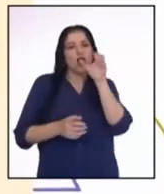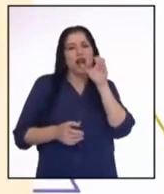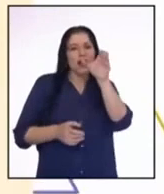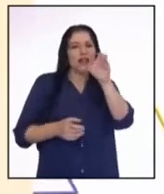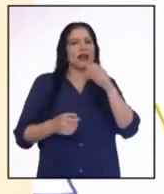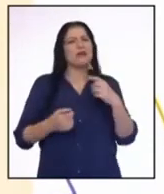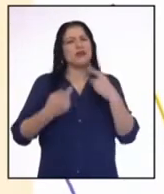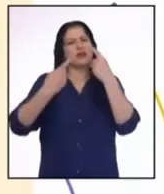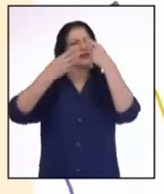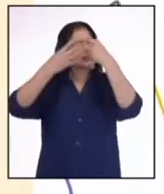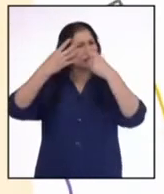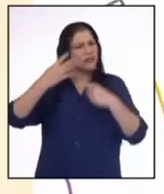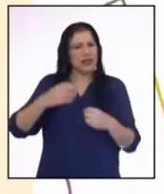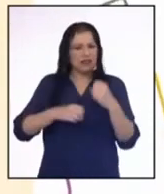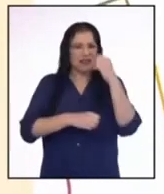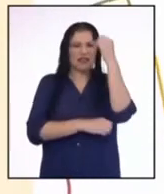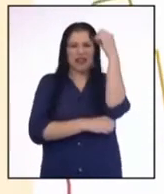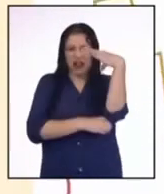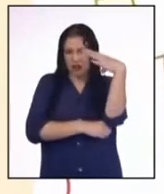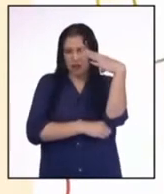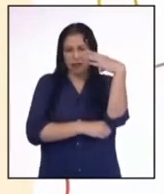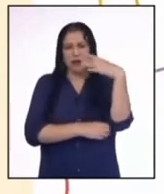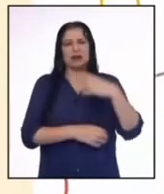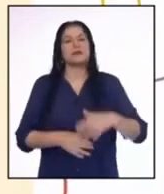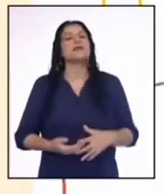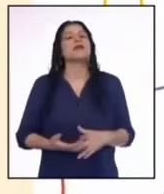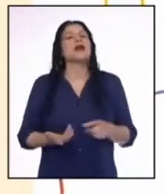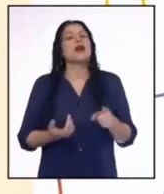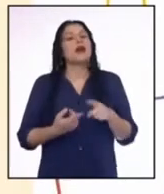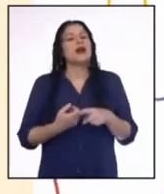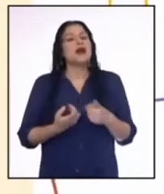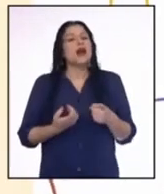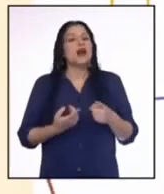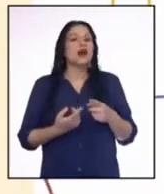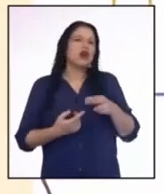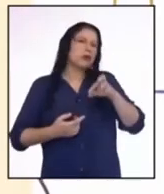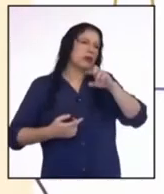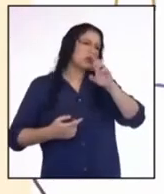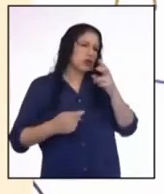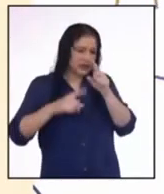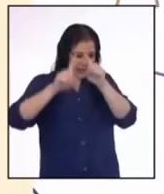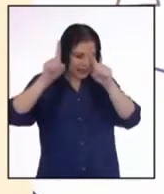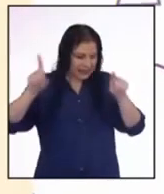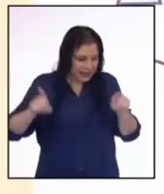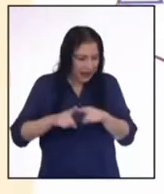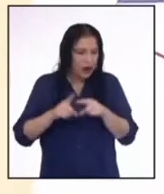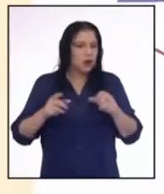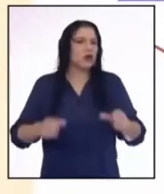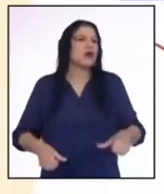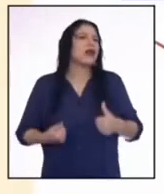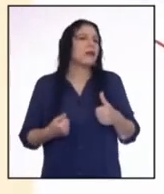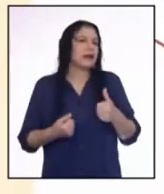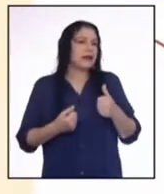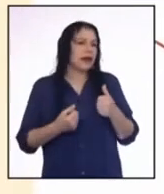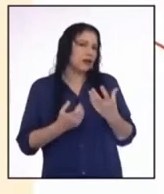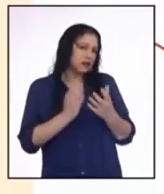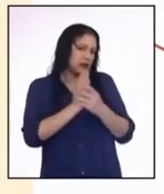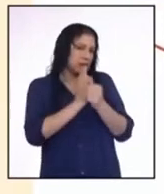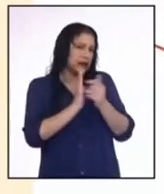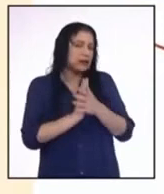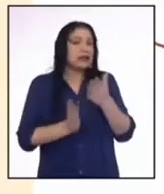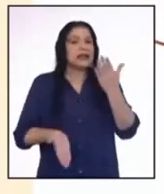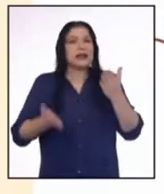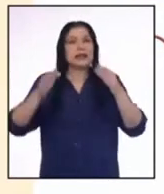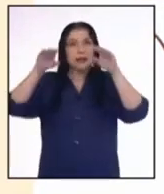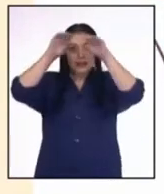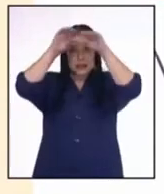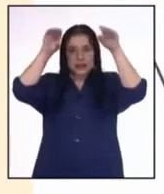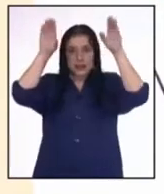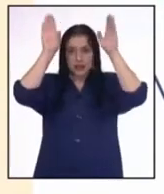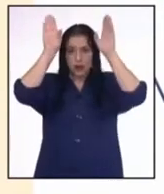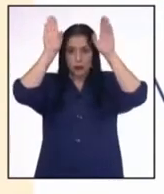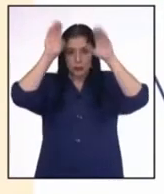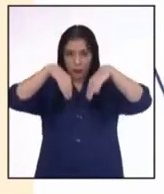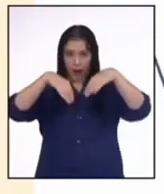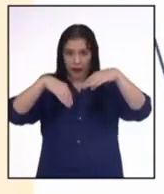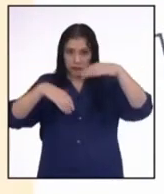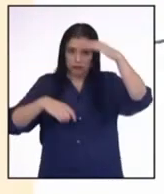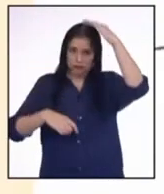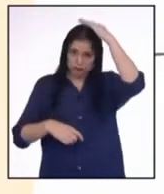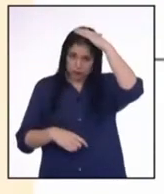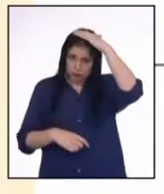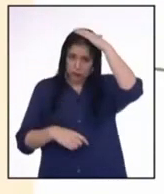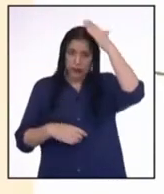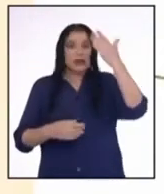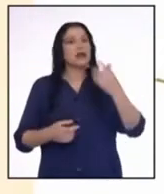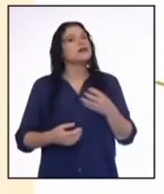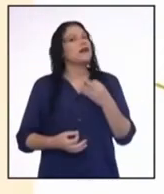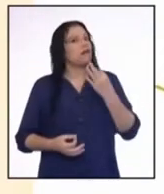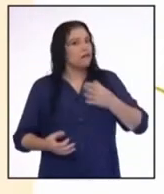cielos rasos, lámparas, etc. Los propulsores del triángulo de la vida argumentan que, de colapsar el techo, este te caerá encima,